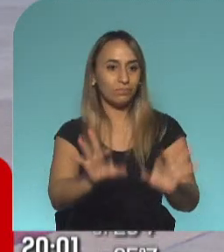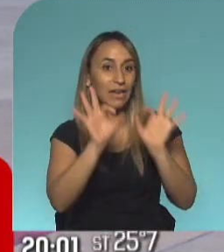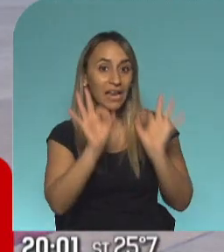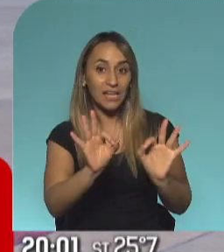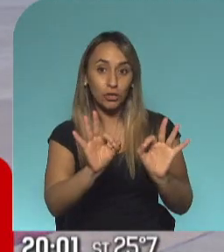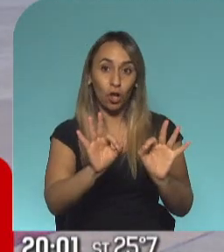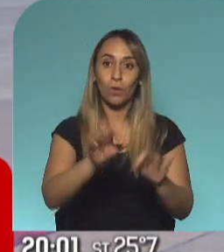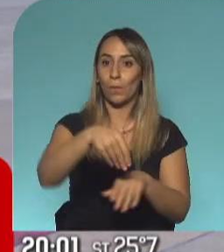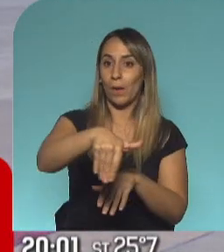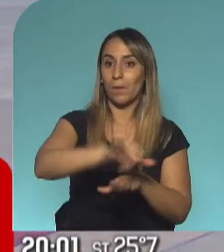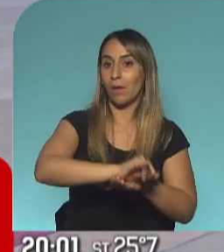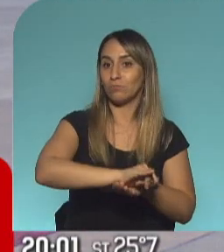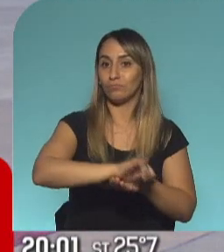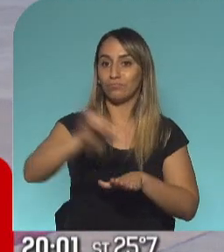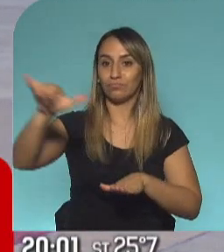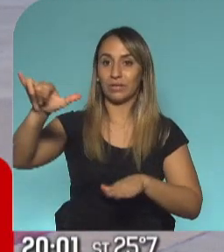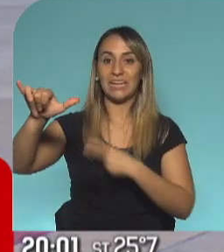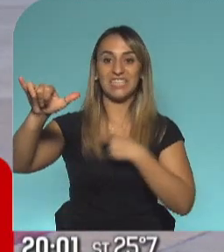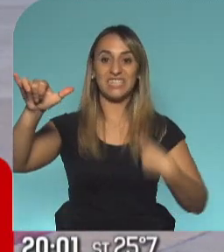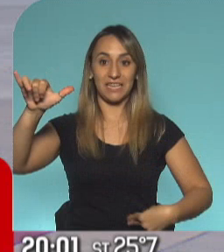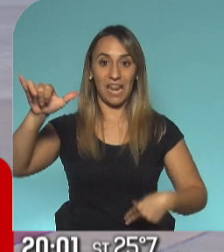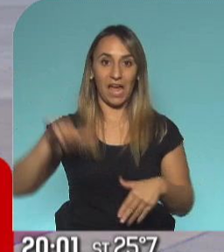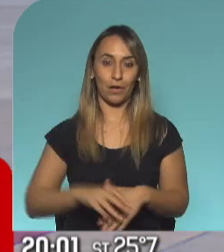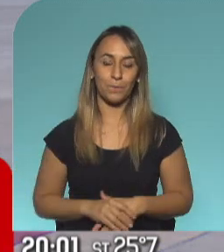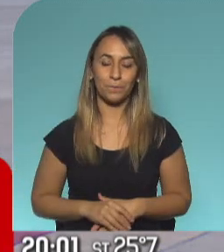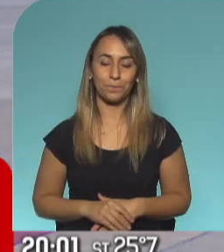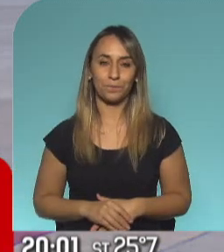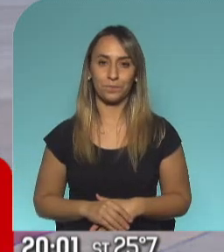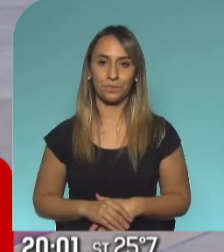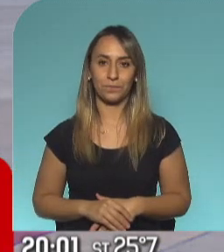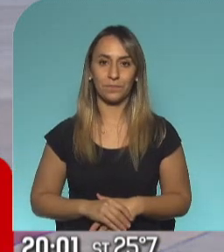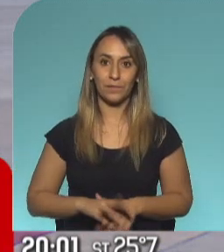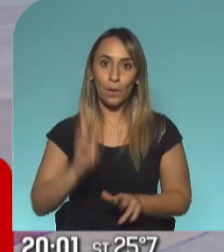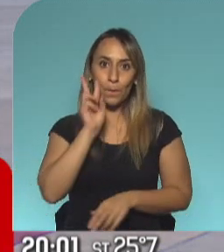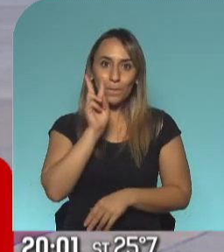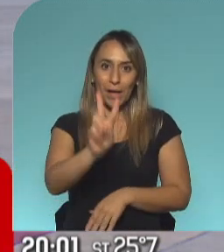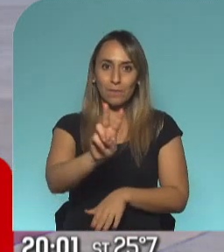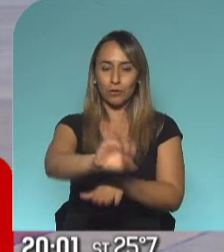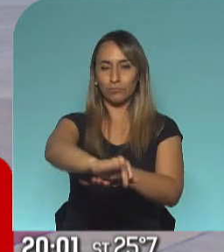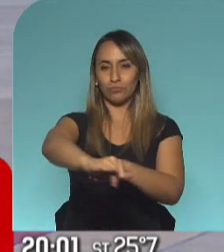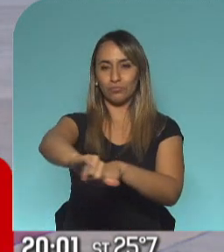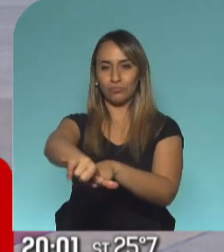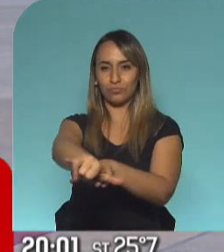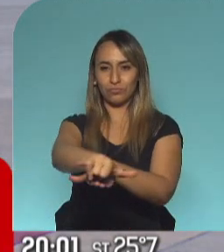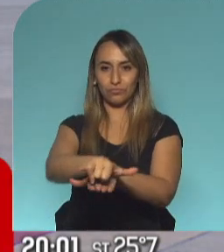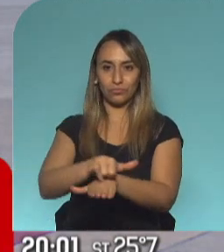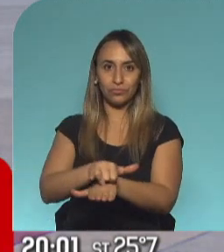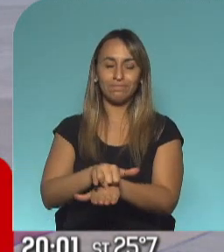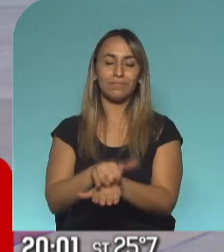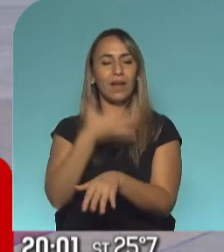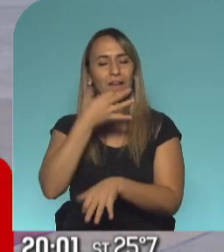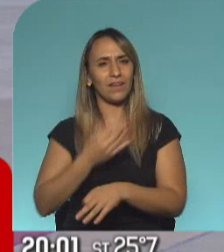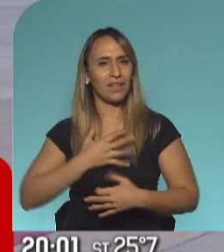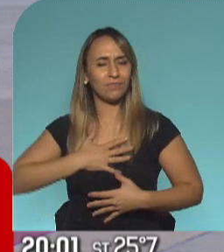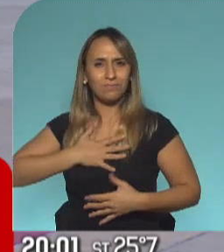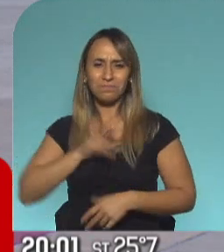con destino a China. Lo vemos despegar y con una profunda emoción, otro vuelo de la empresa Aerolíneas Argentinas que